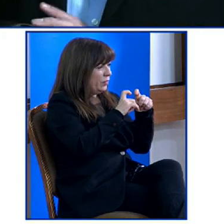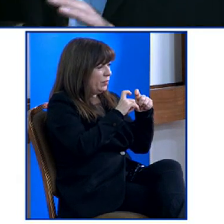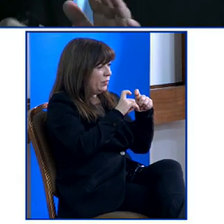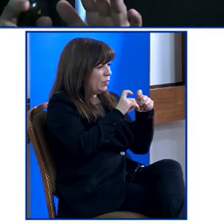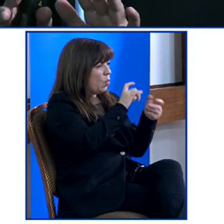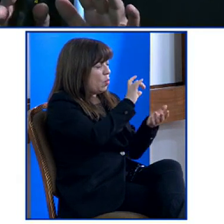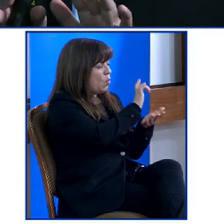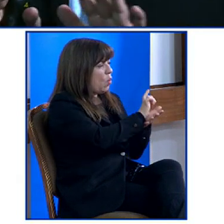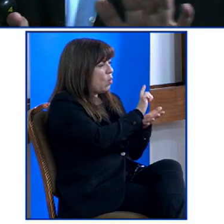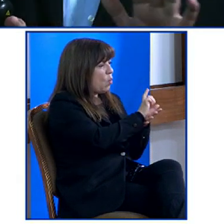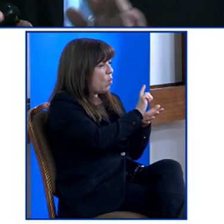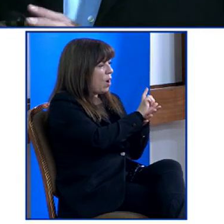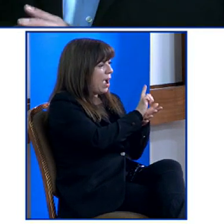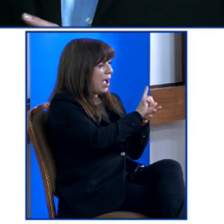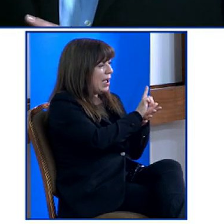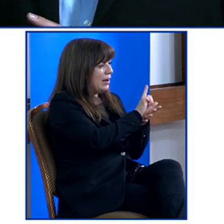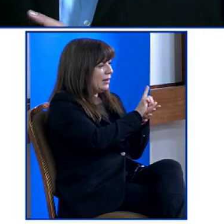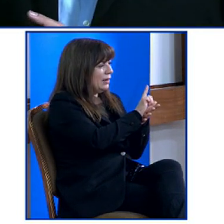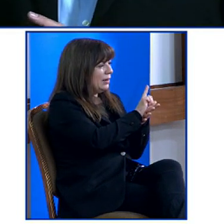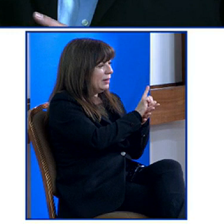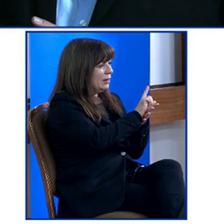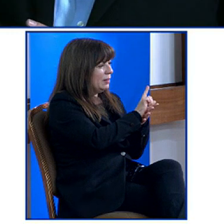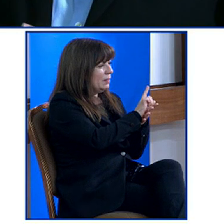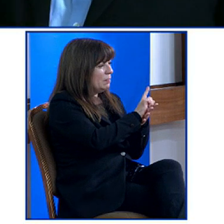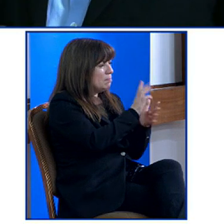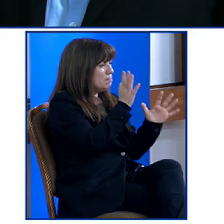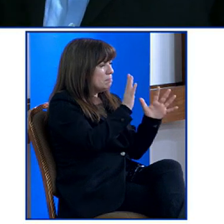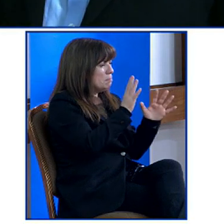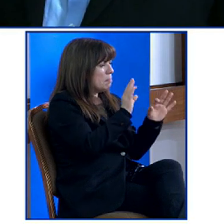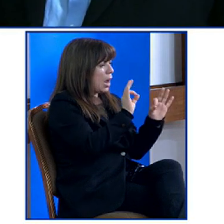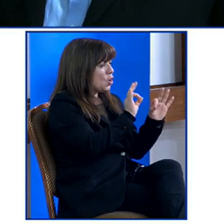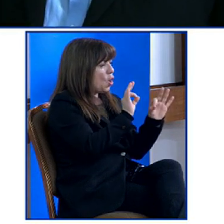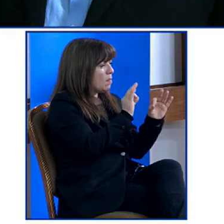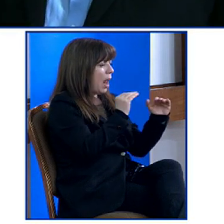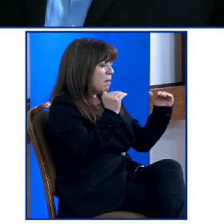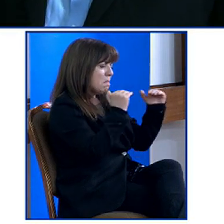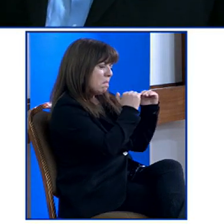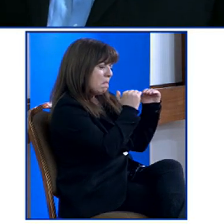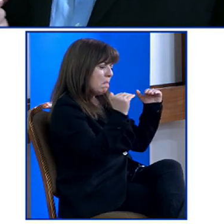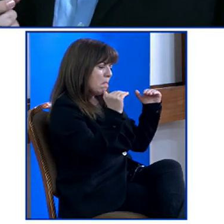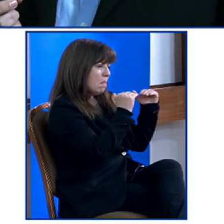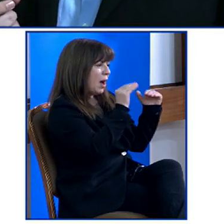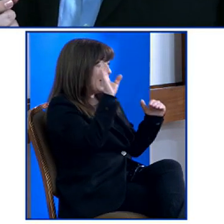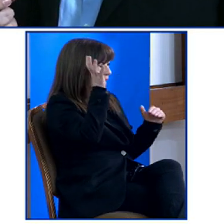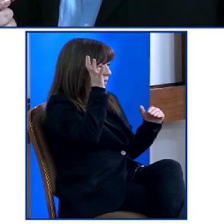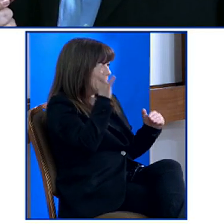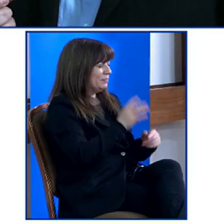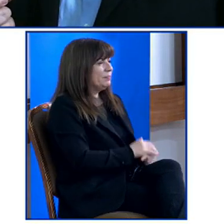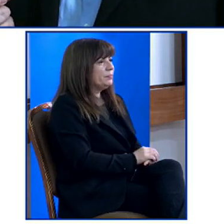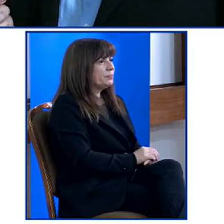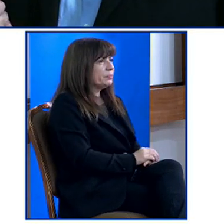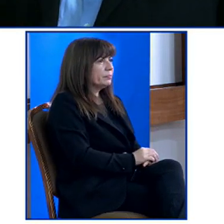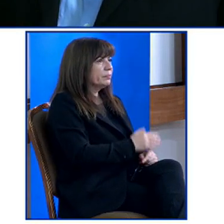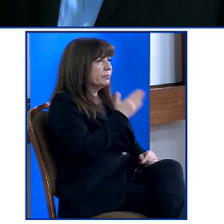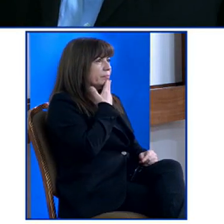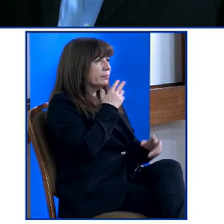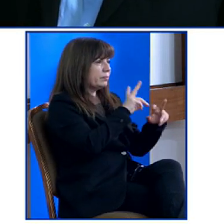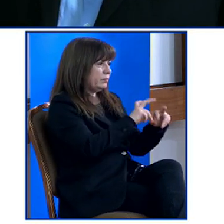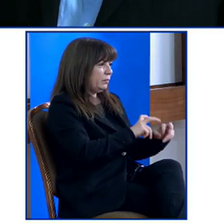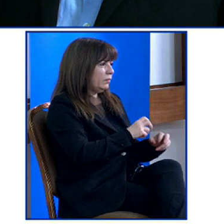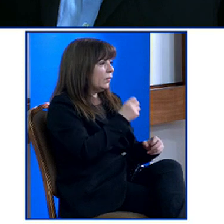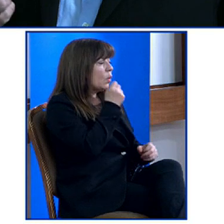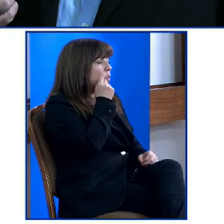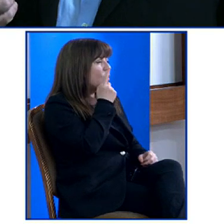zona climática, zonas climáticas más templadas. Y luego también hemos investigado cuáles son